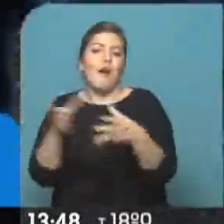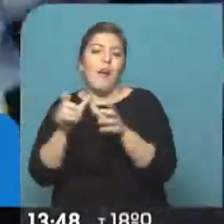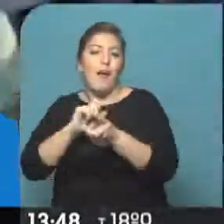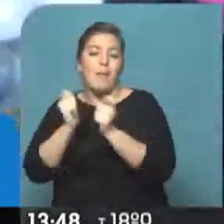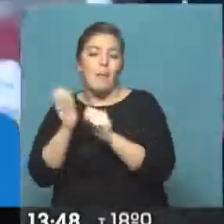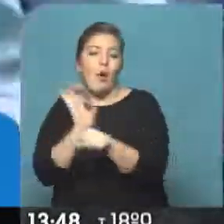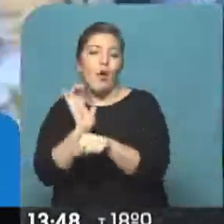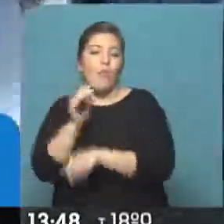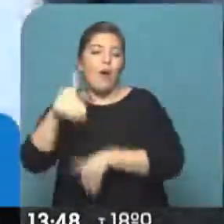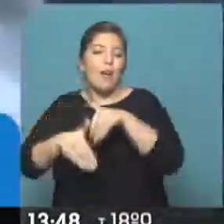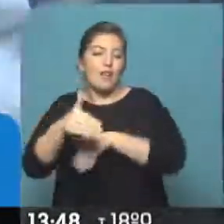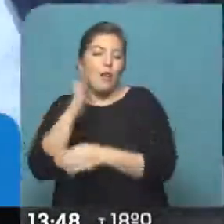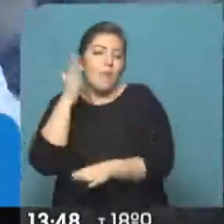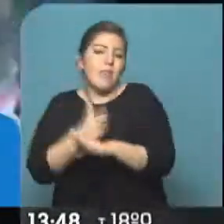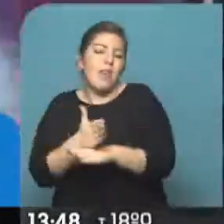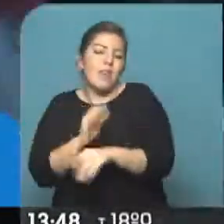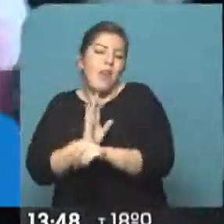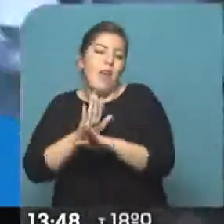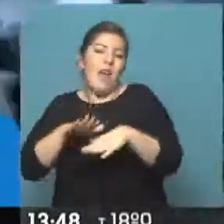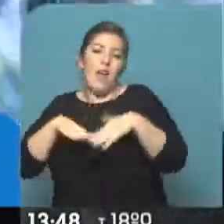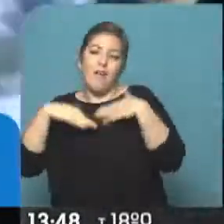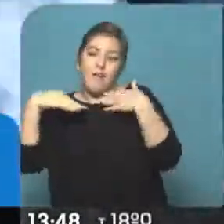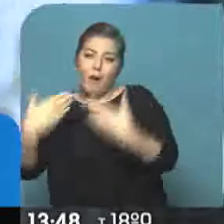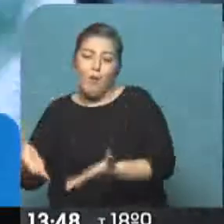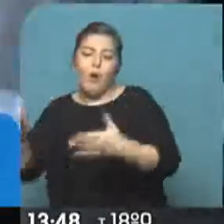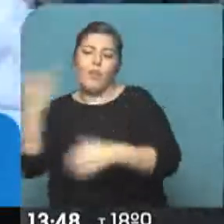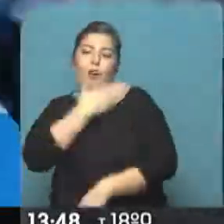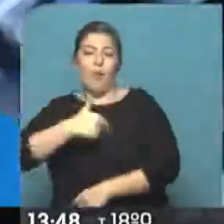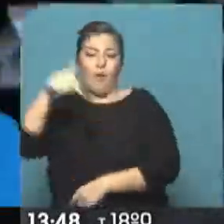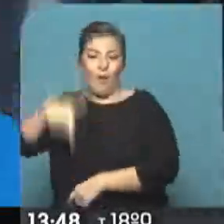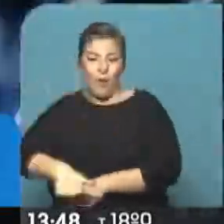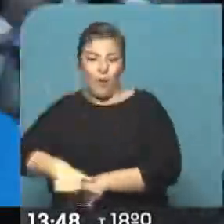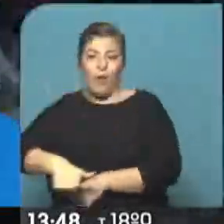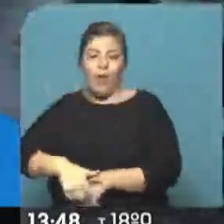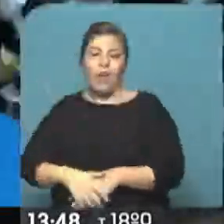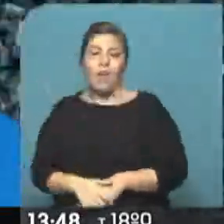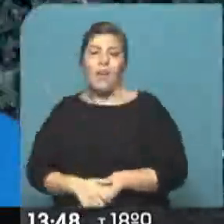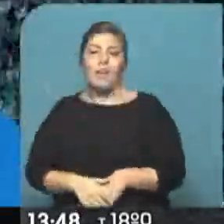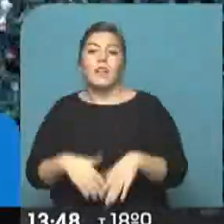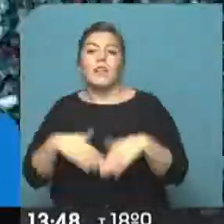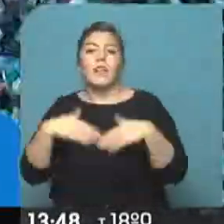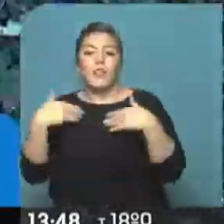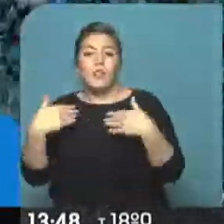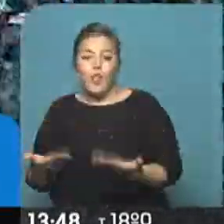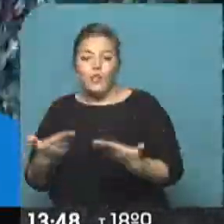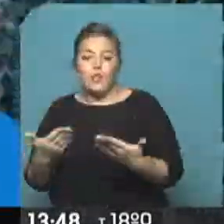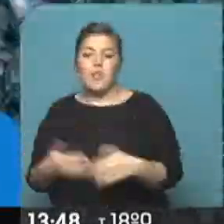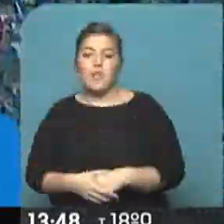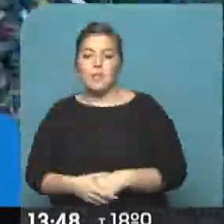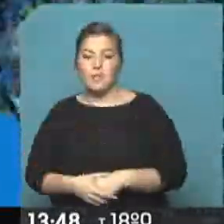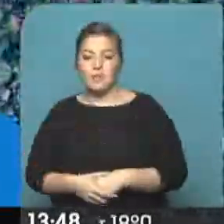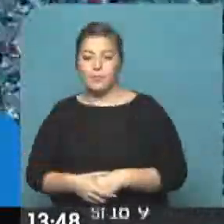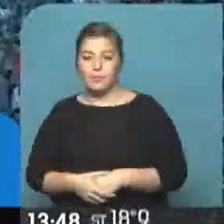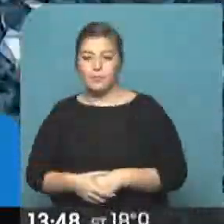una elección de medio término muy favorable para la gestión actual, lo cual abre las posibilidades